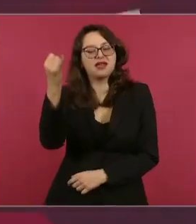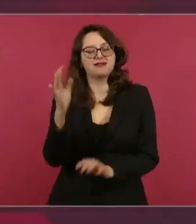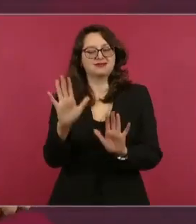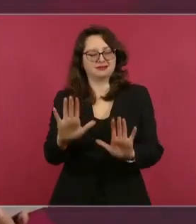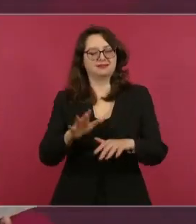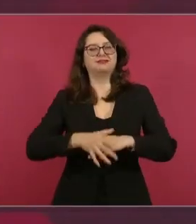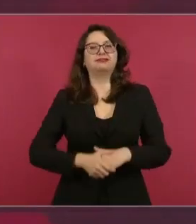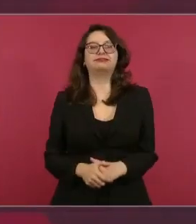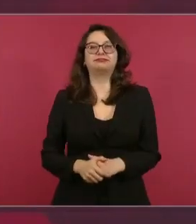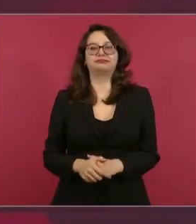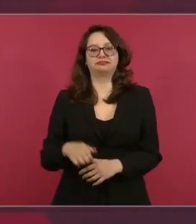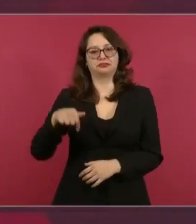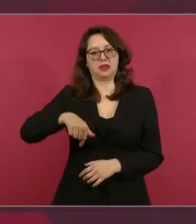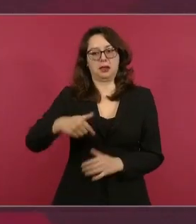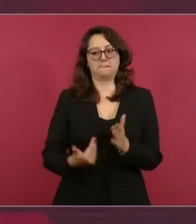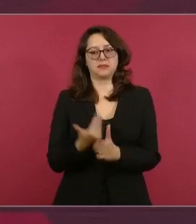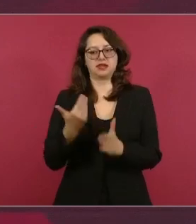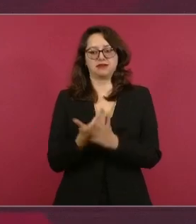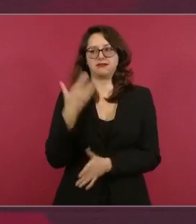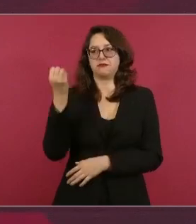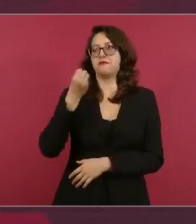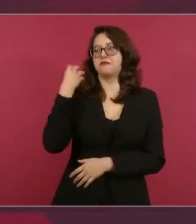el